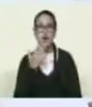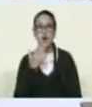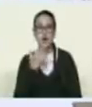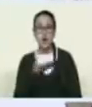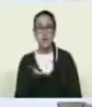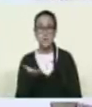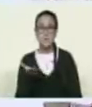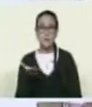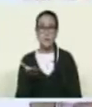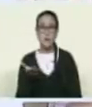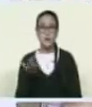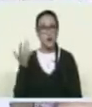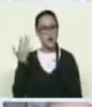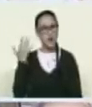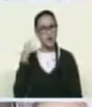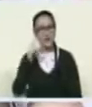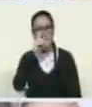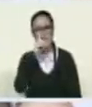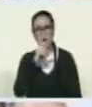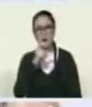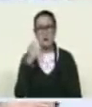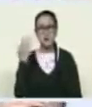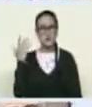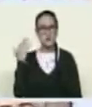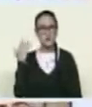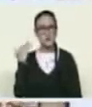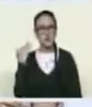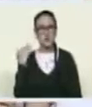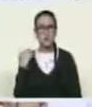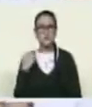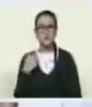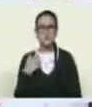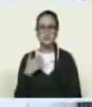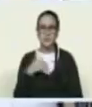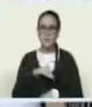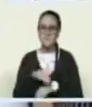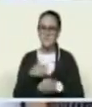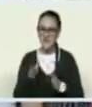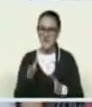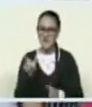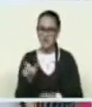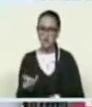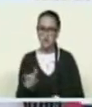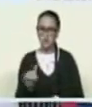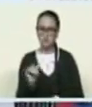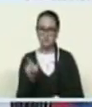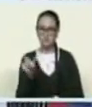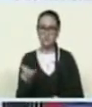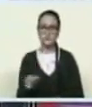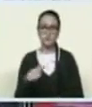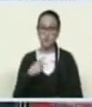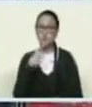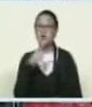hace unos años yo tenía un ministro no voy a decir el nombre